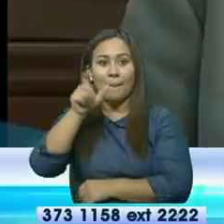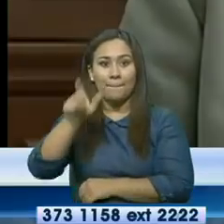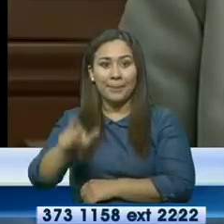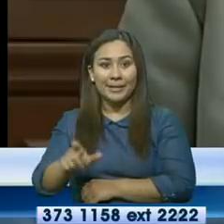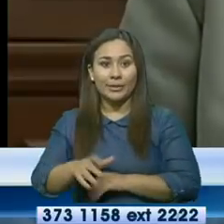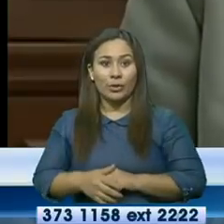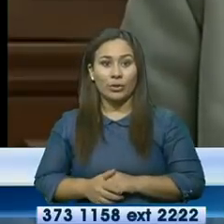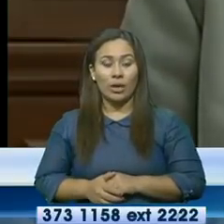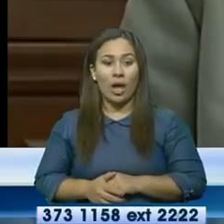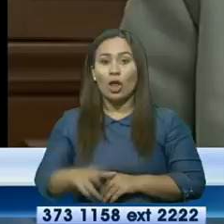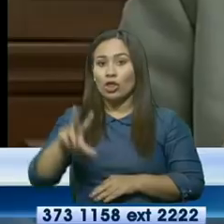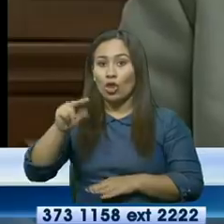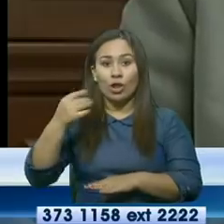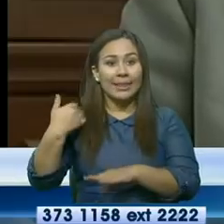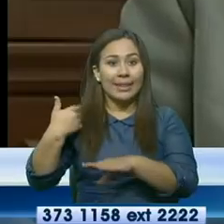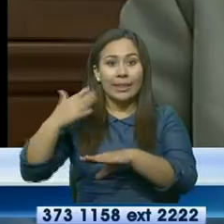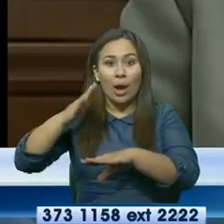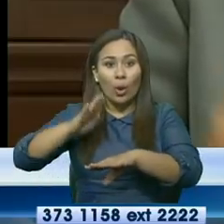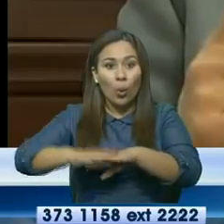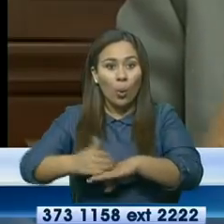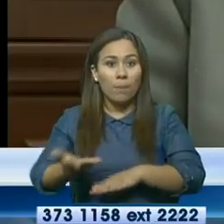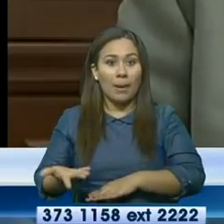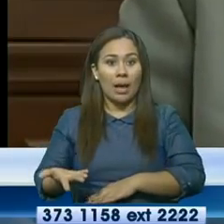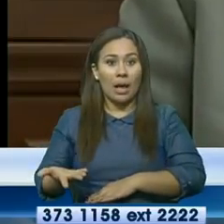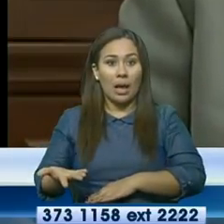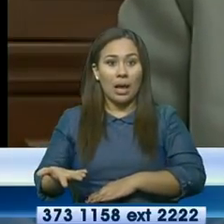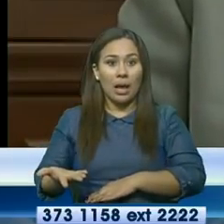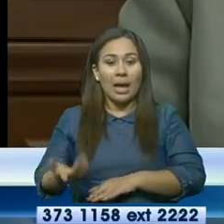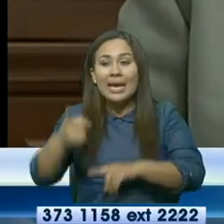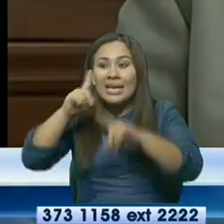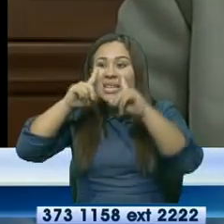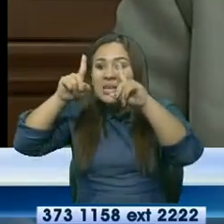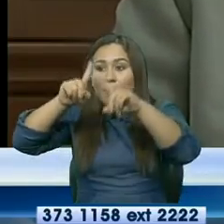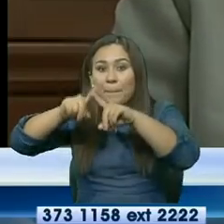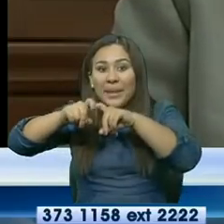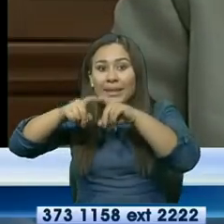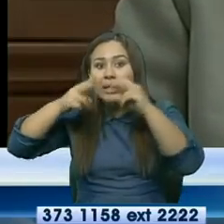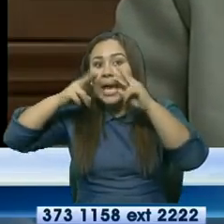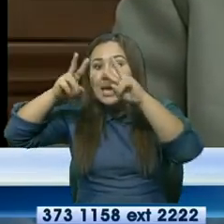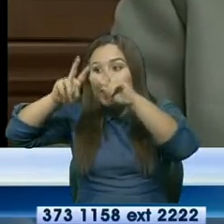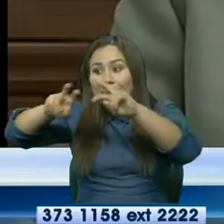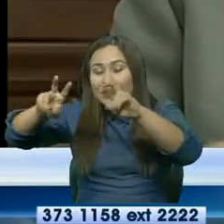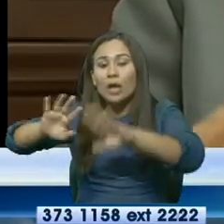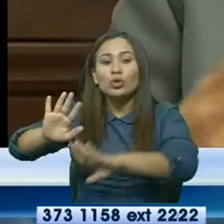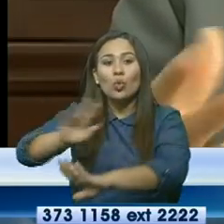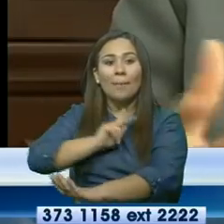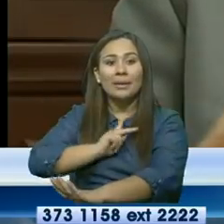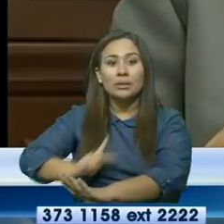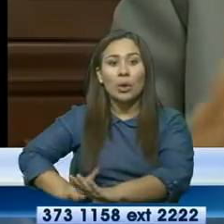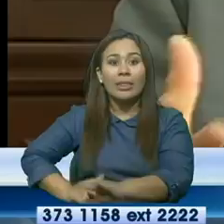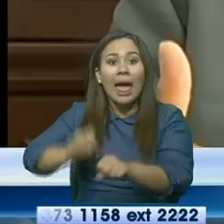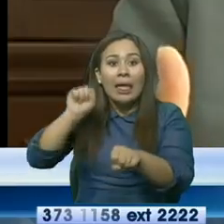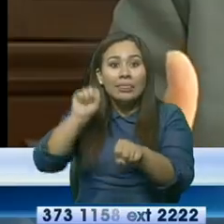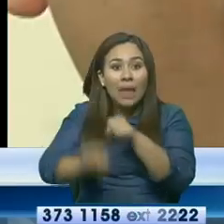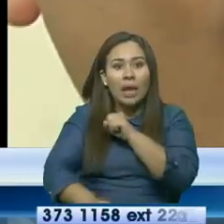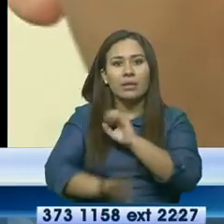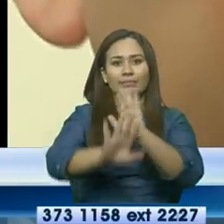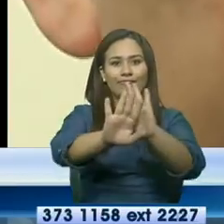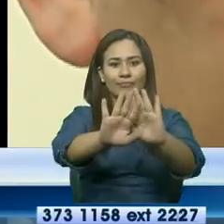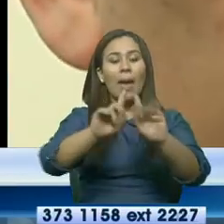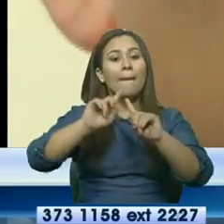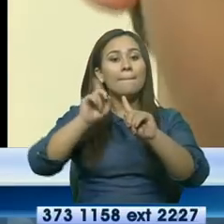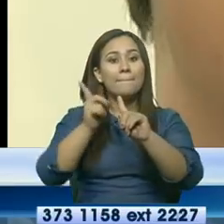a su honor aquí está el honor la inocencia la intimidad personal entonces esto va a ser siempre algo discutible el asambleísta